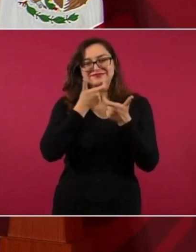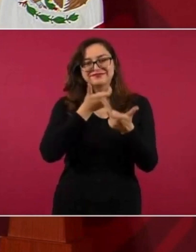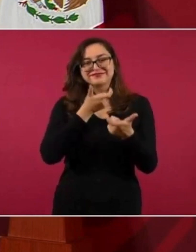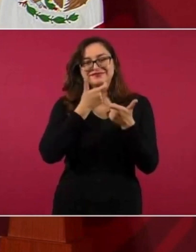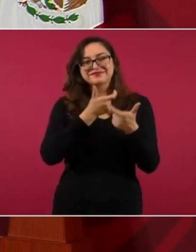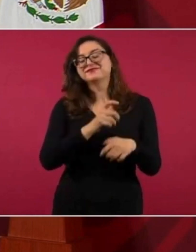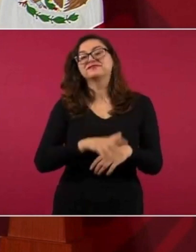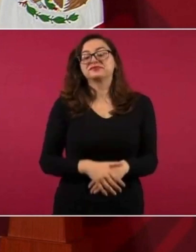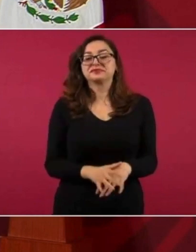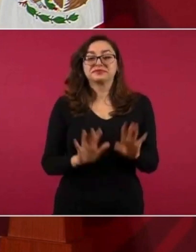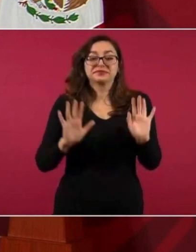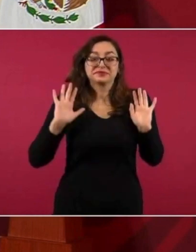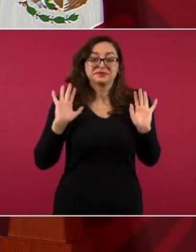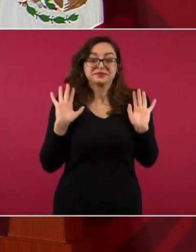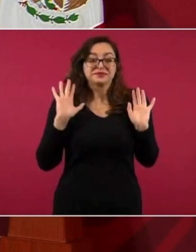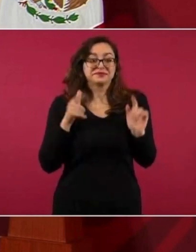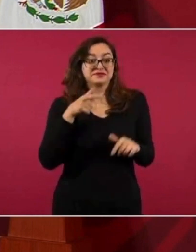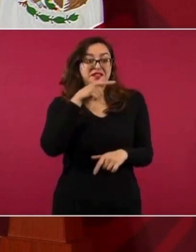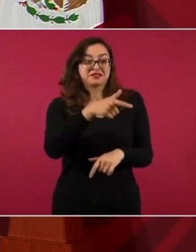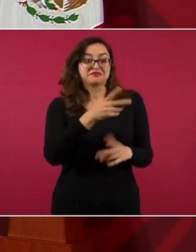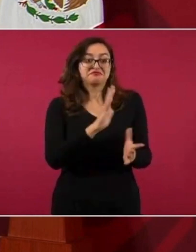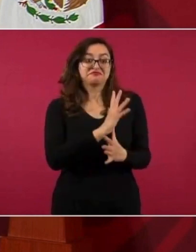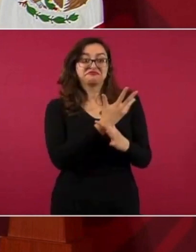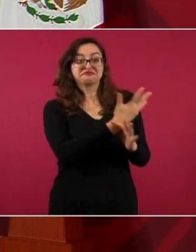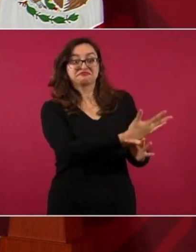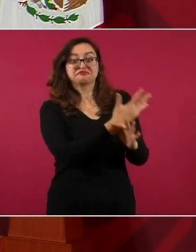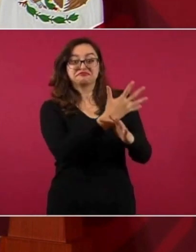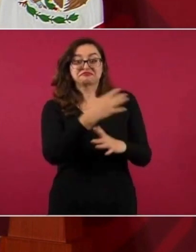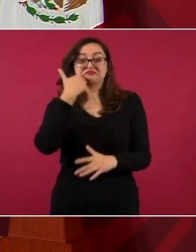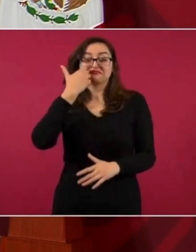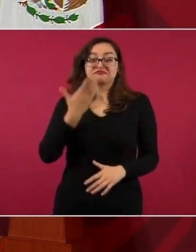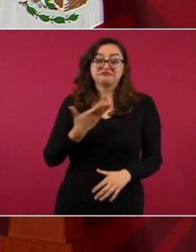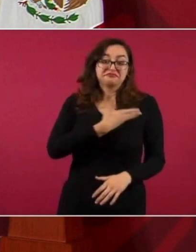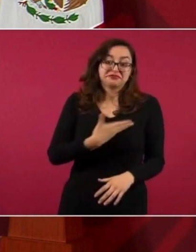Es lo que aparece de dominio público.